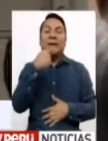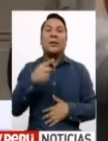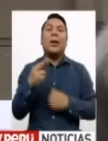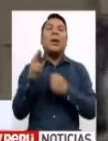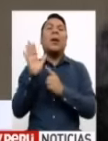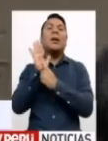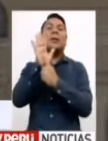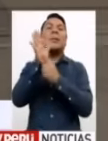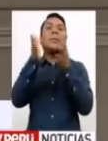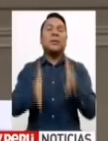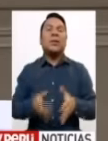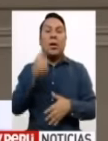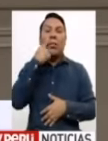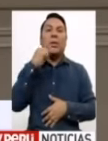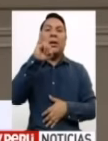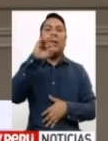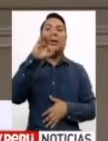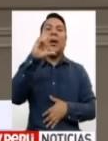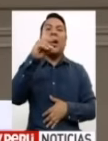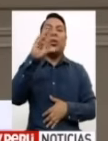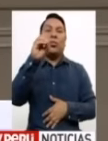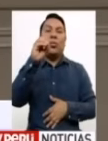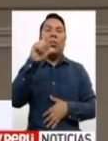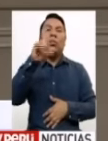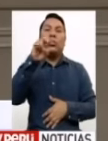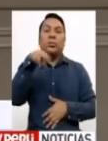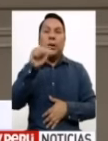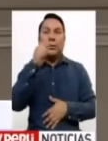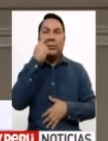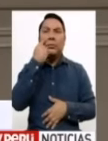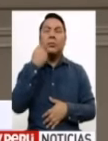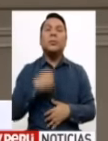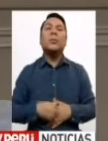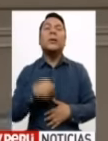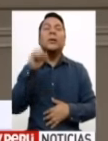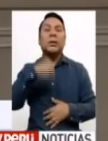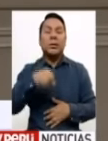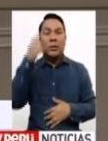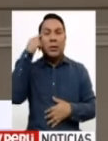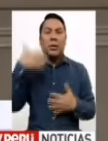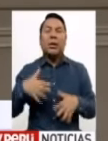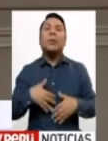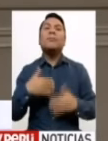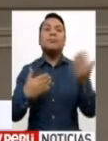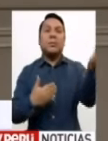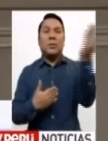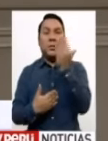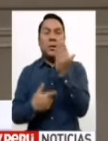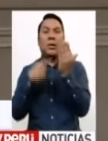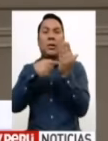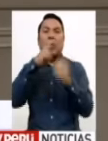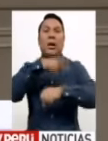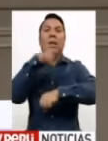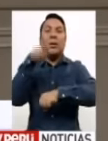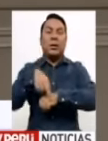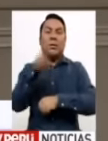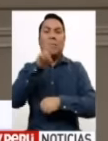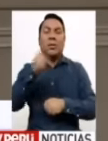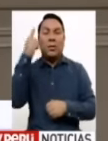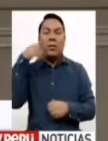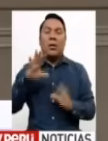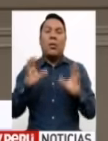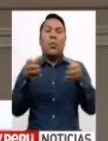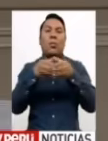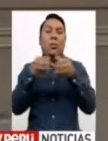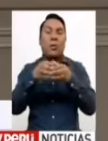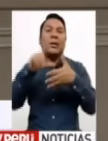Ricardo Luna. La Cancillería peruana está realizando consultas intensas con los países de la región en vísperas de la Cumbre